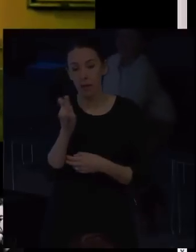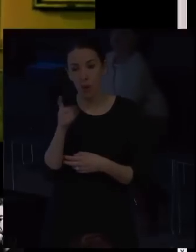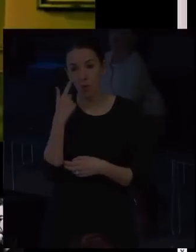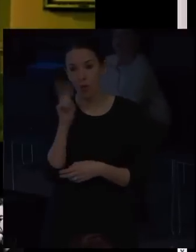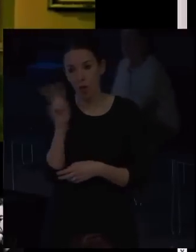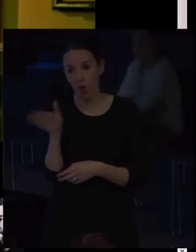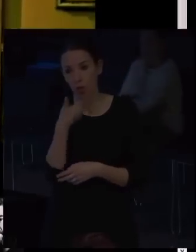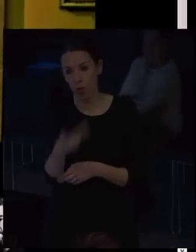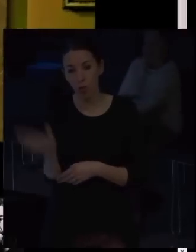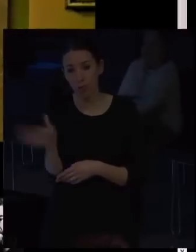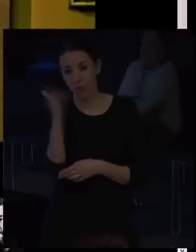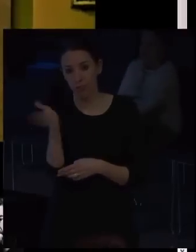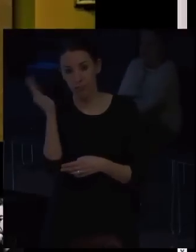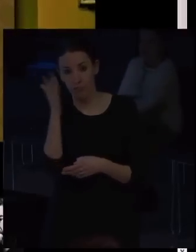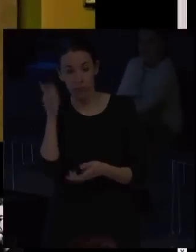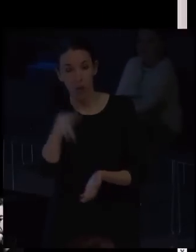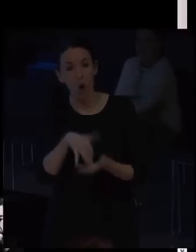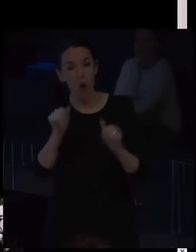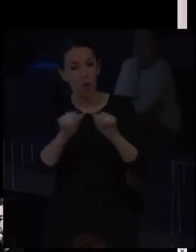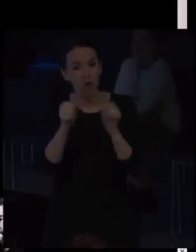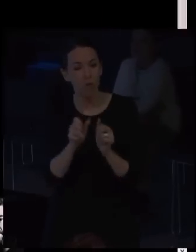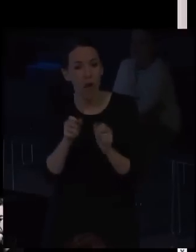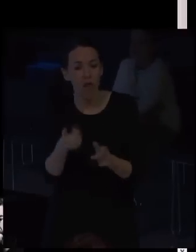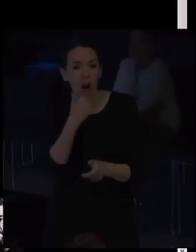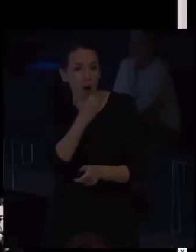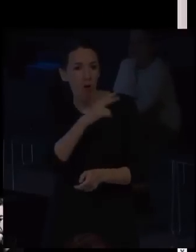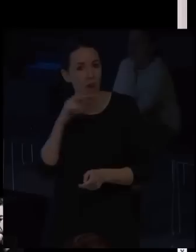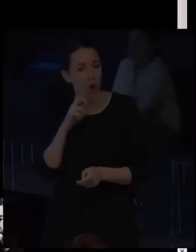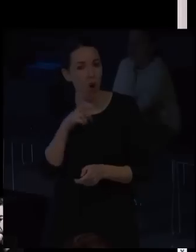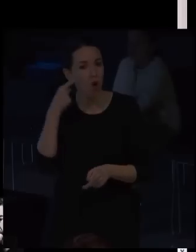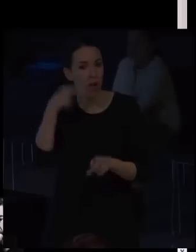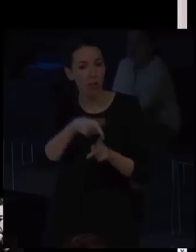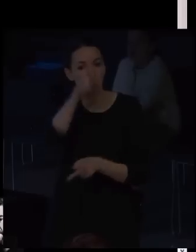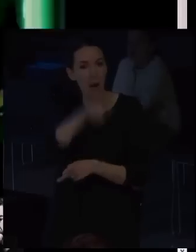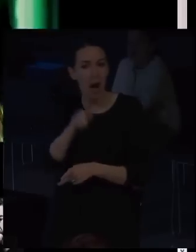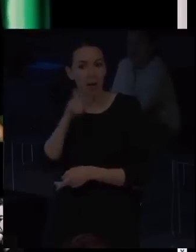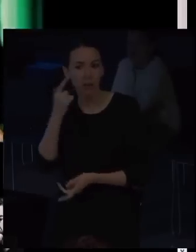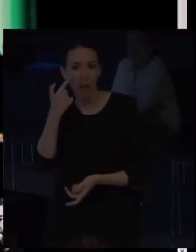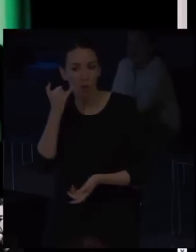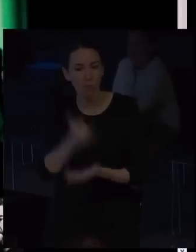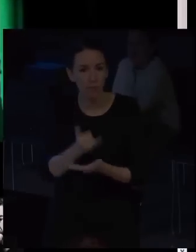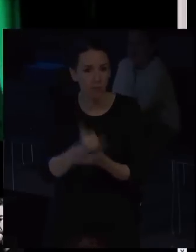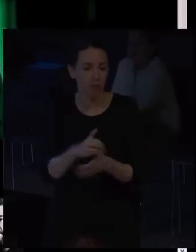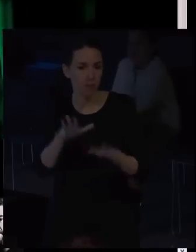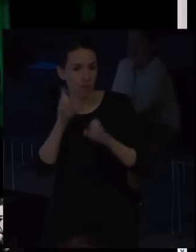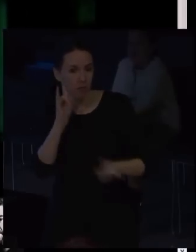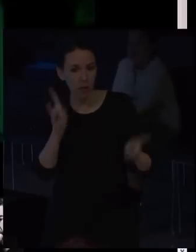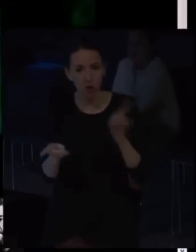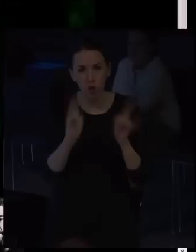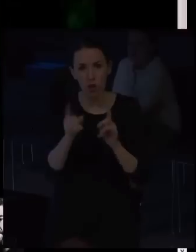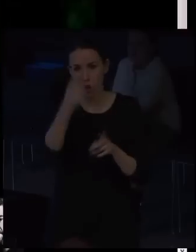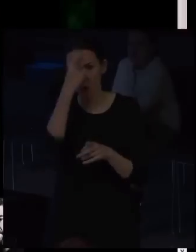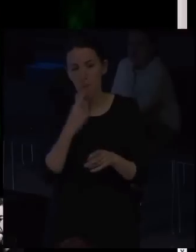poco de ese tema. Esto es una forma de dar un valor añadido pues para que la gente vea y también de experimentar, de aprender sobre cosas de sonido, de